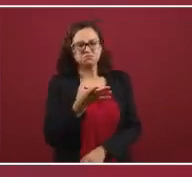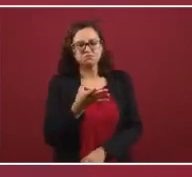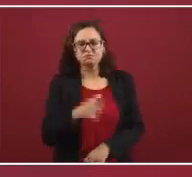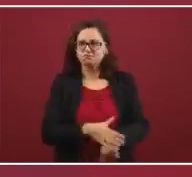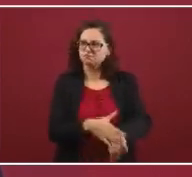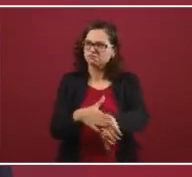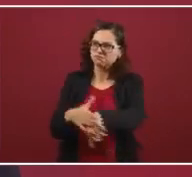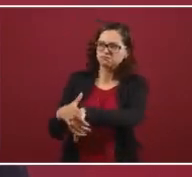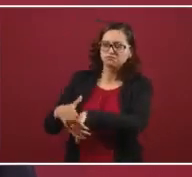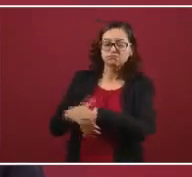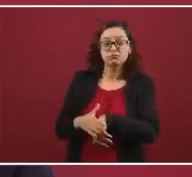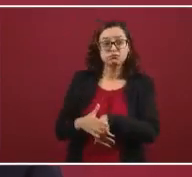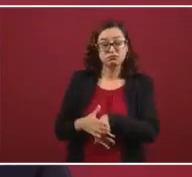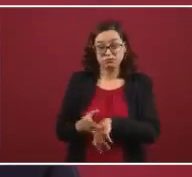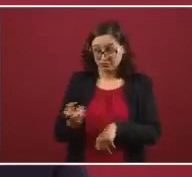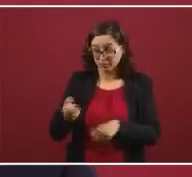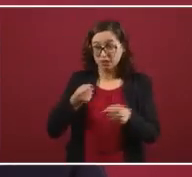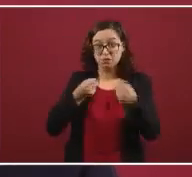Y así